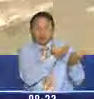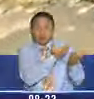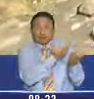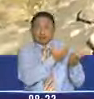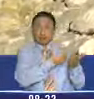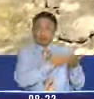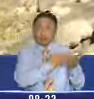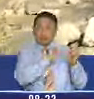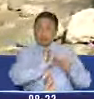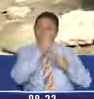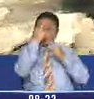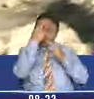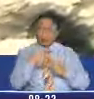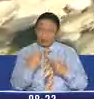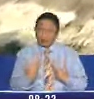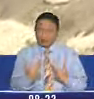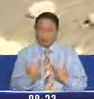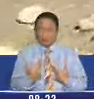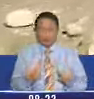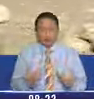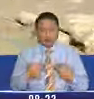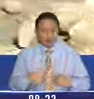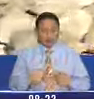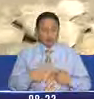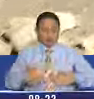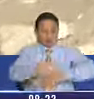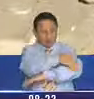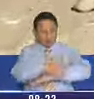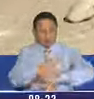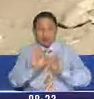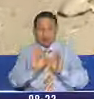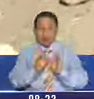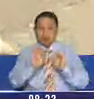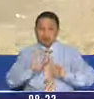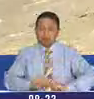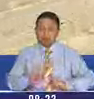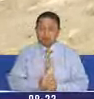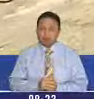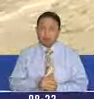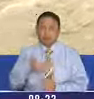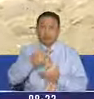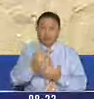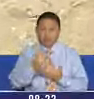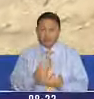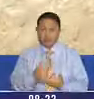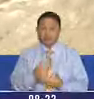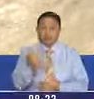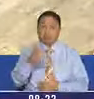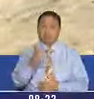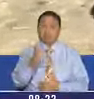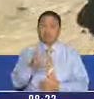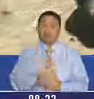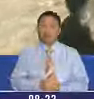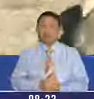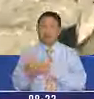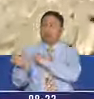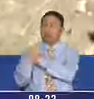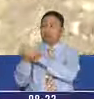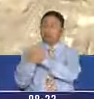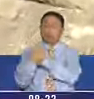también merecemos tener una vida digna, calles arregladas y no hay quien nos oye.